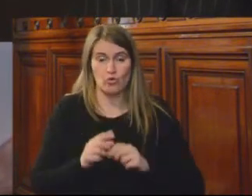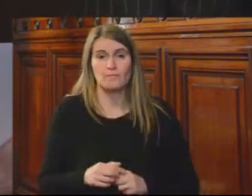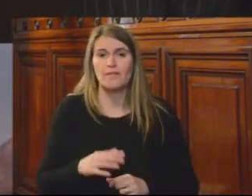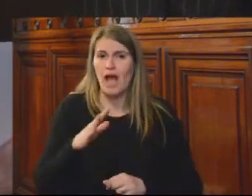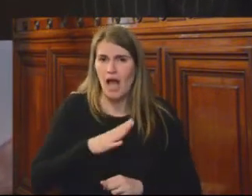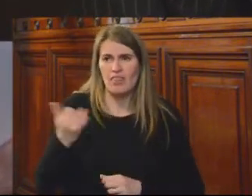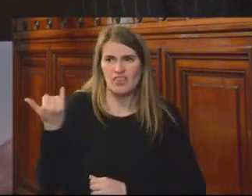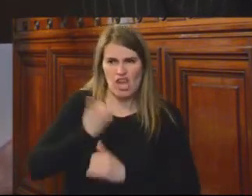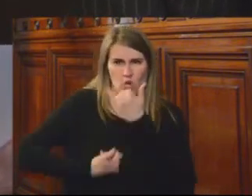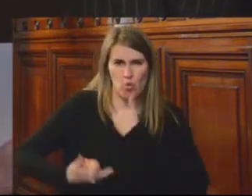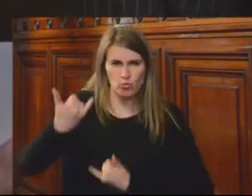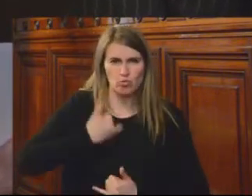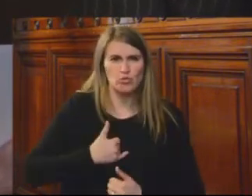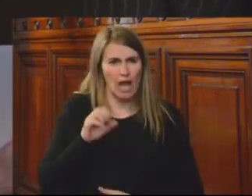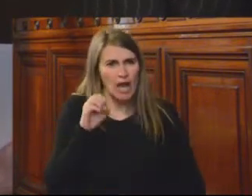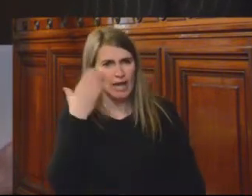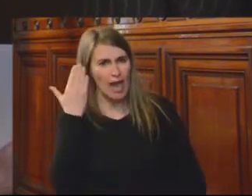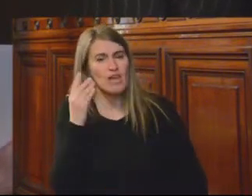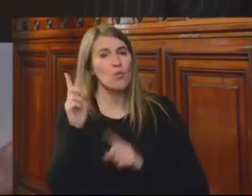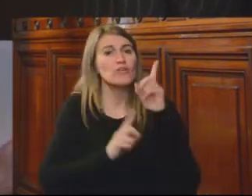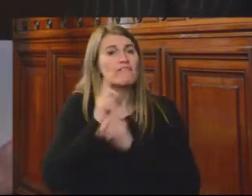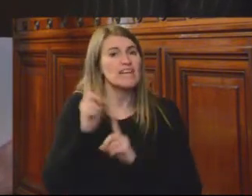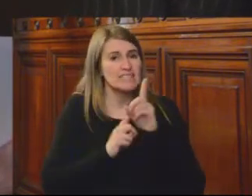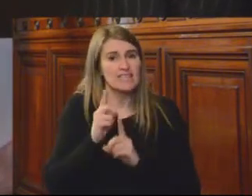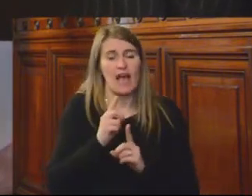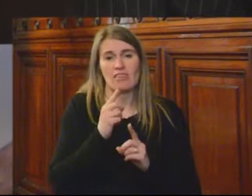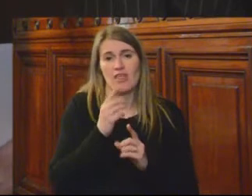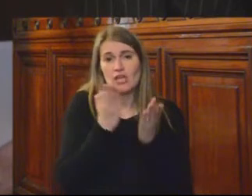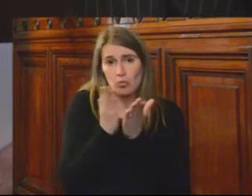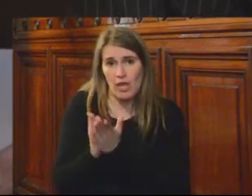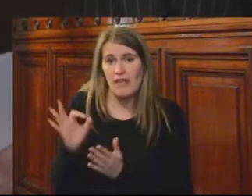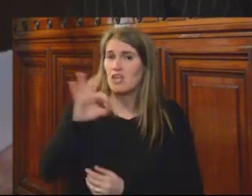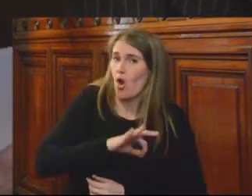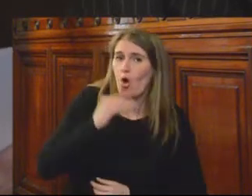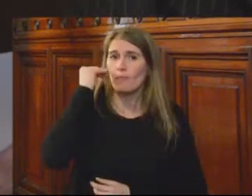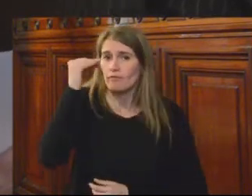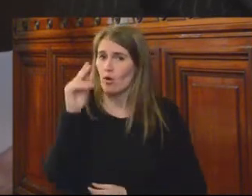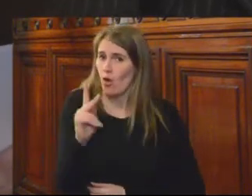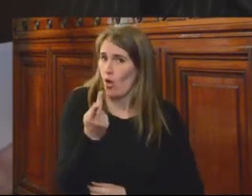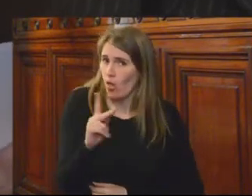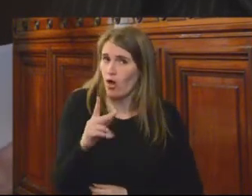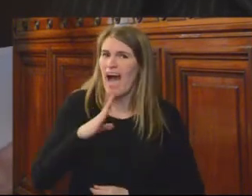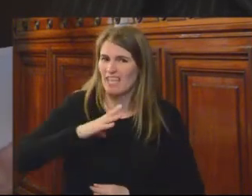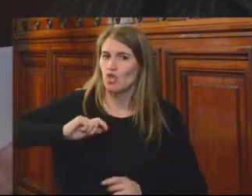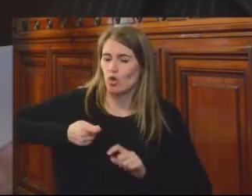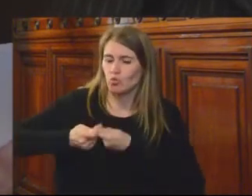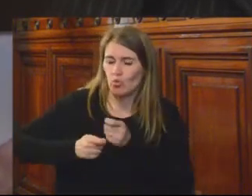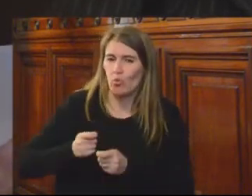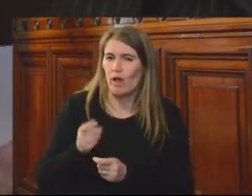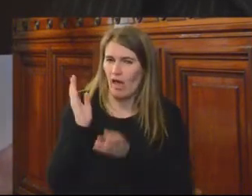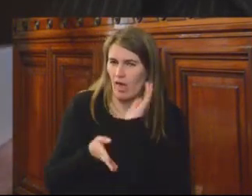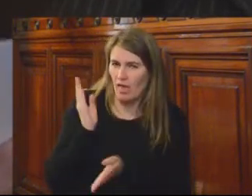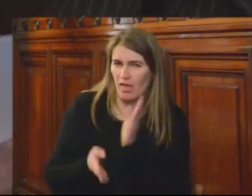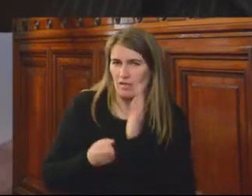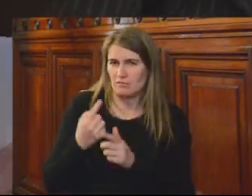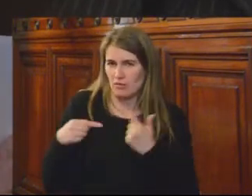graves de universitarios detenidos, tanto profesores como estudiantes, víctimas de torturas, tratos crueles,